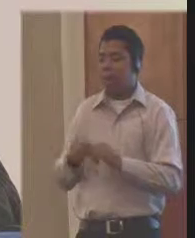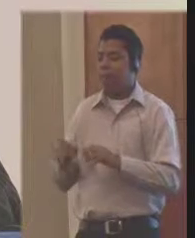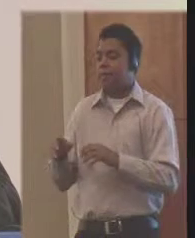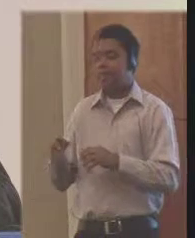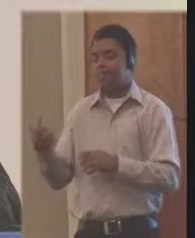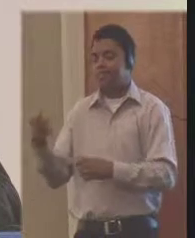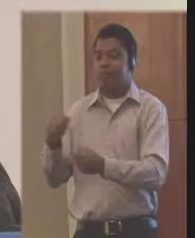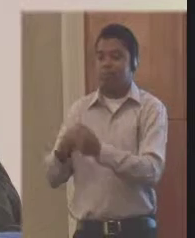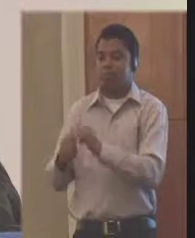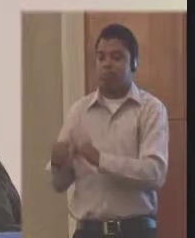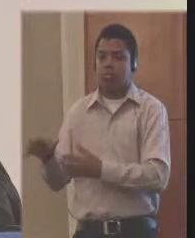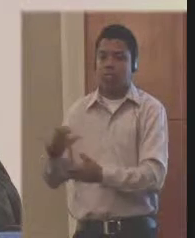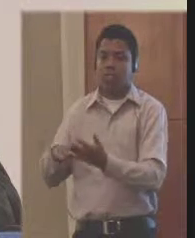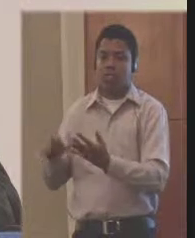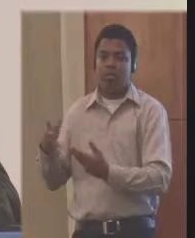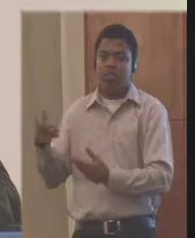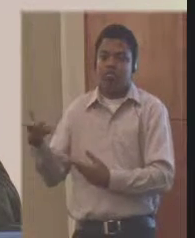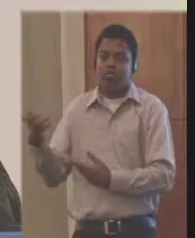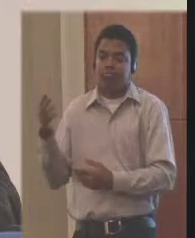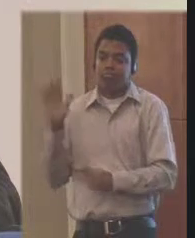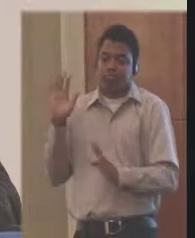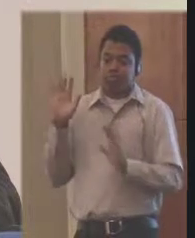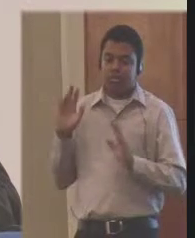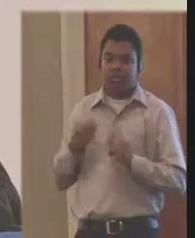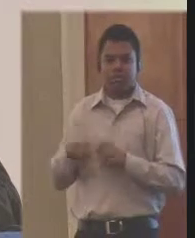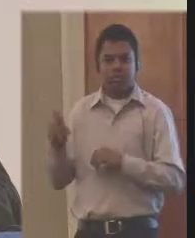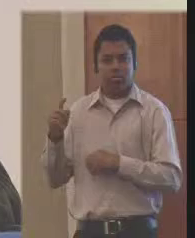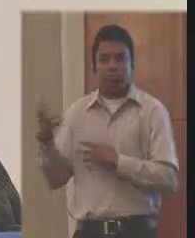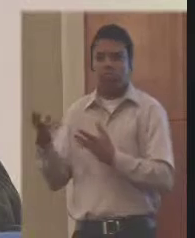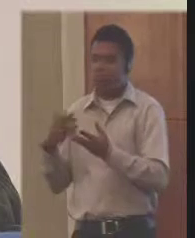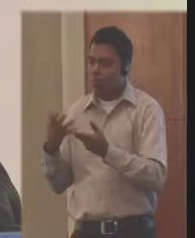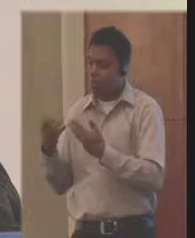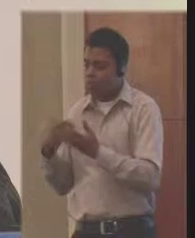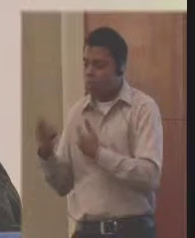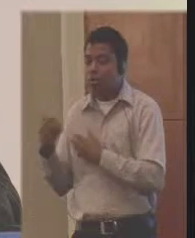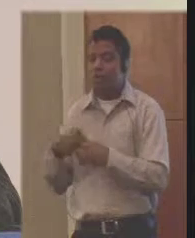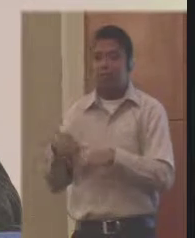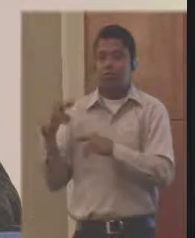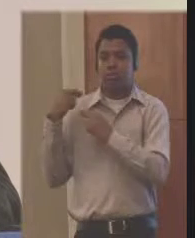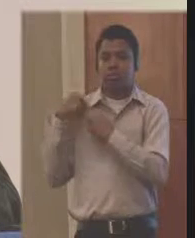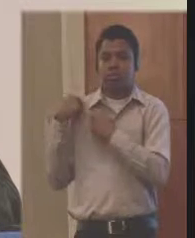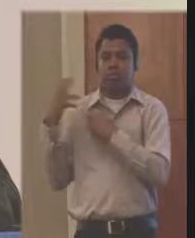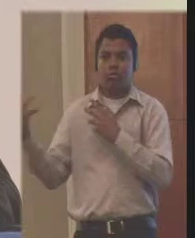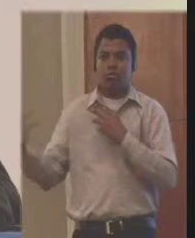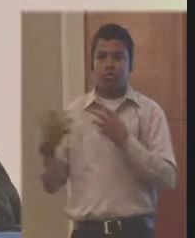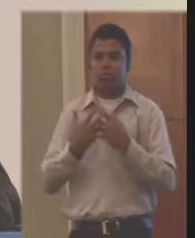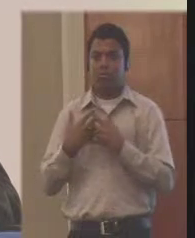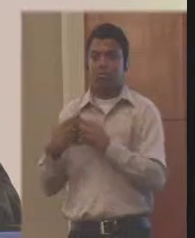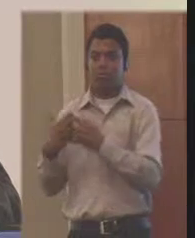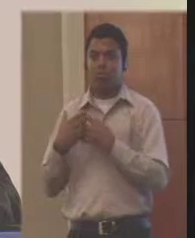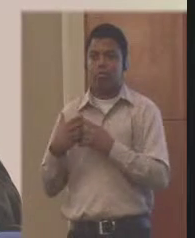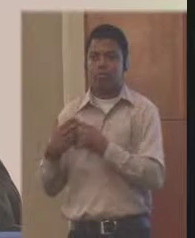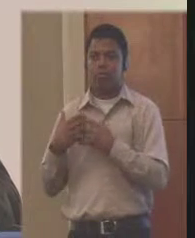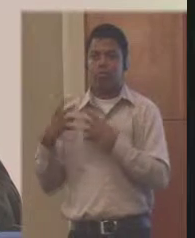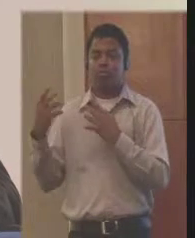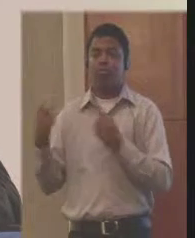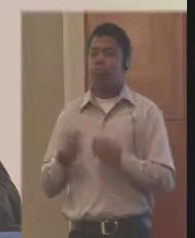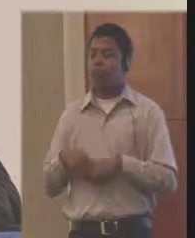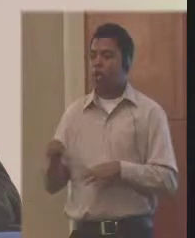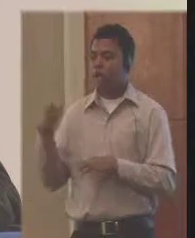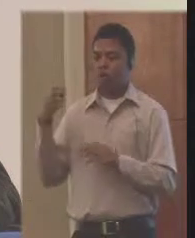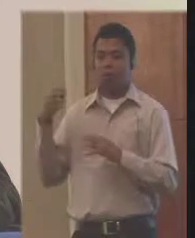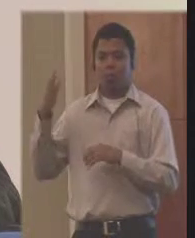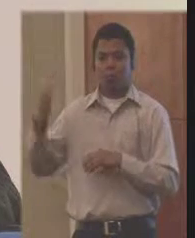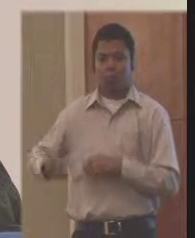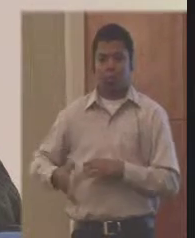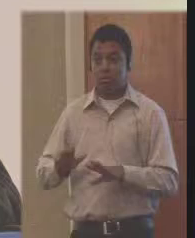si hablo de responsabilidades compartidas, porque no solo significa cumplir, sino participar en el proceso de